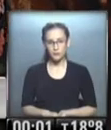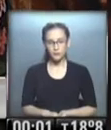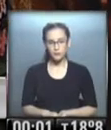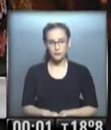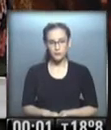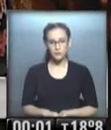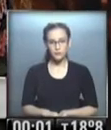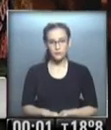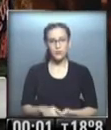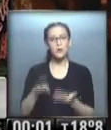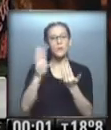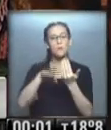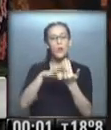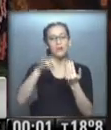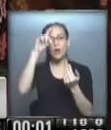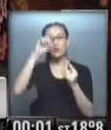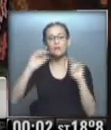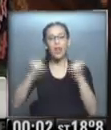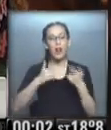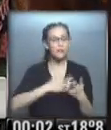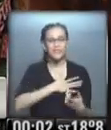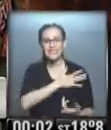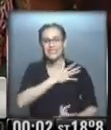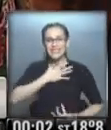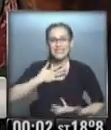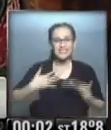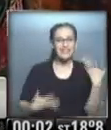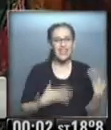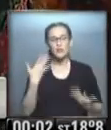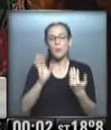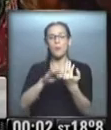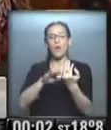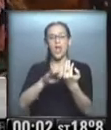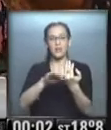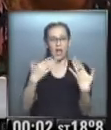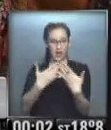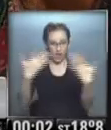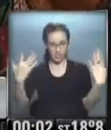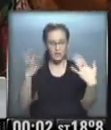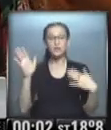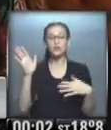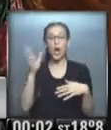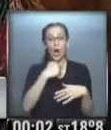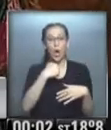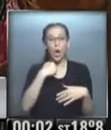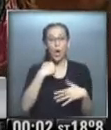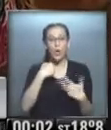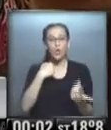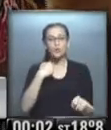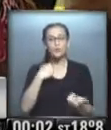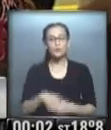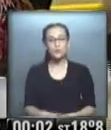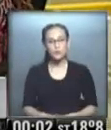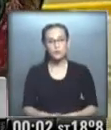aquí en la puerta de la Fundación Favaloro, en la puerta principal? Tuvimos la oportunidad de estar de los dos